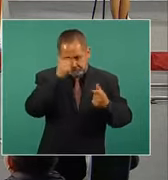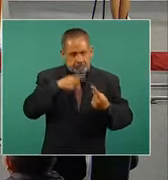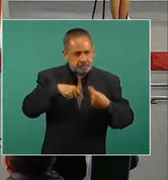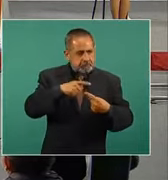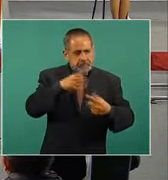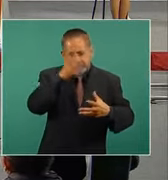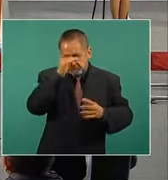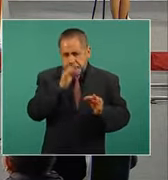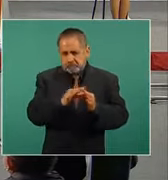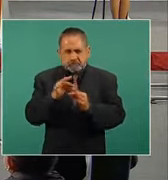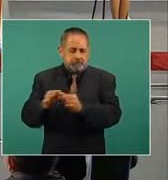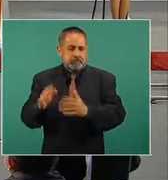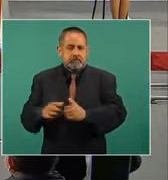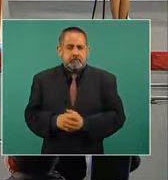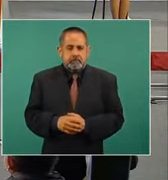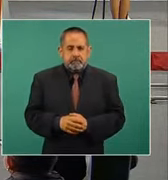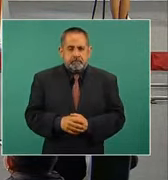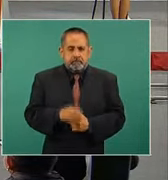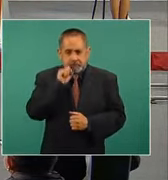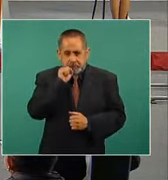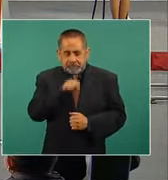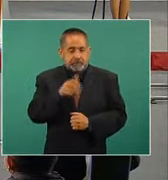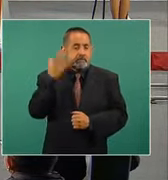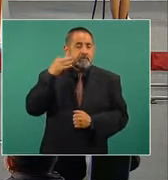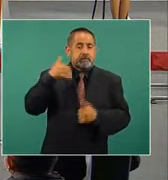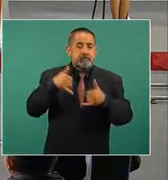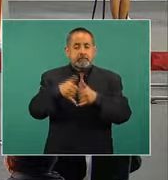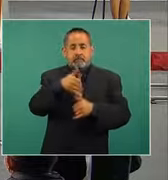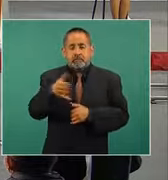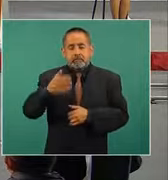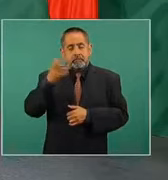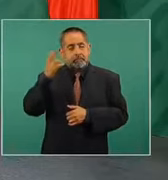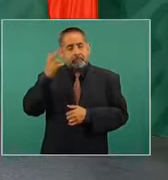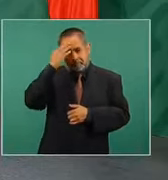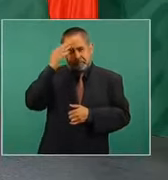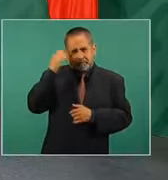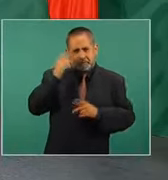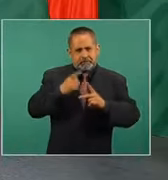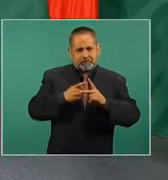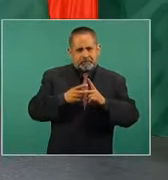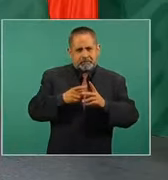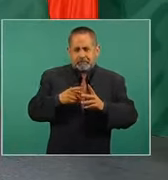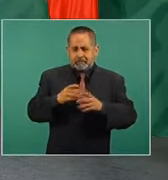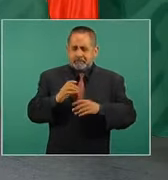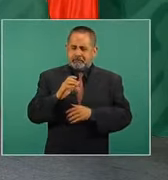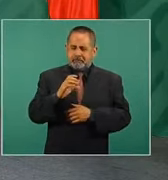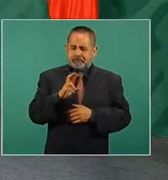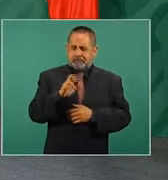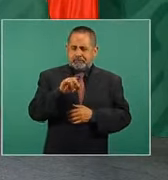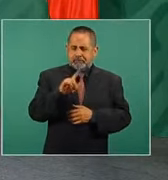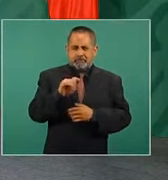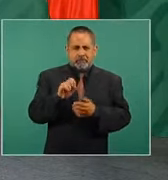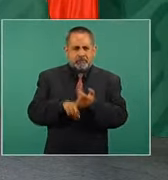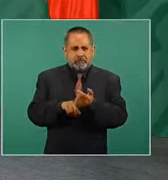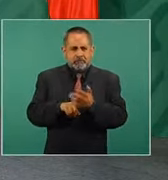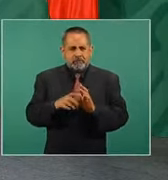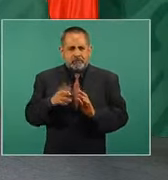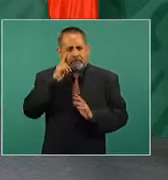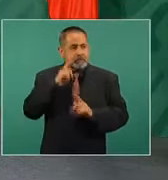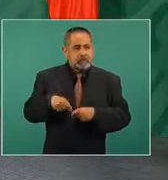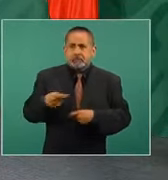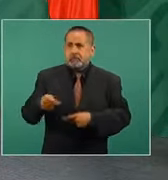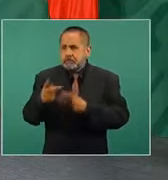que tiene el instituto. Antes, el Infonavit, imagínense, tenía hasta un creditómetro afuera del instituto, entonces se obsesionaba con la